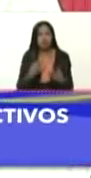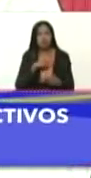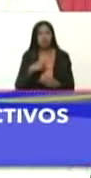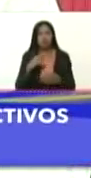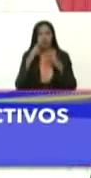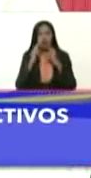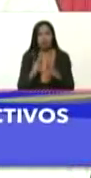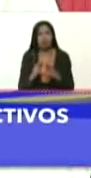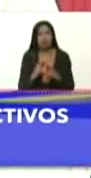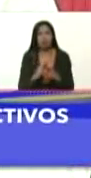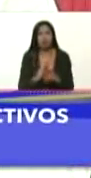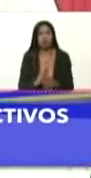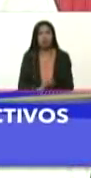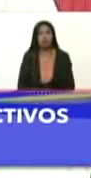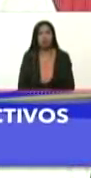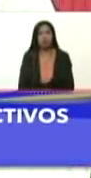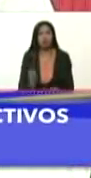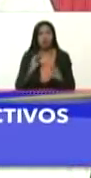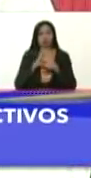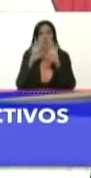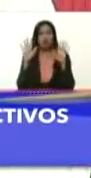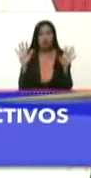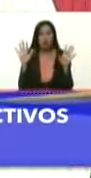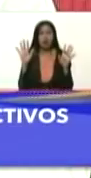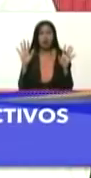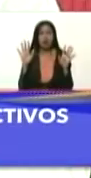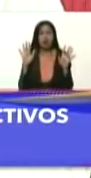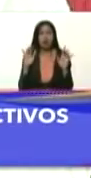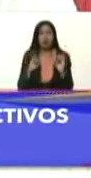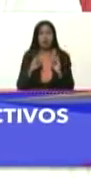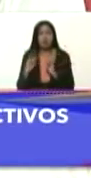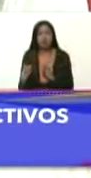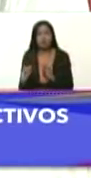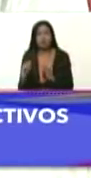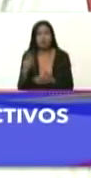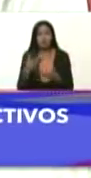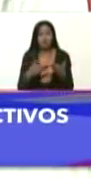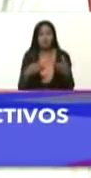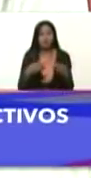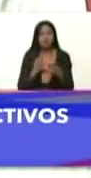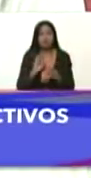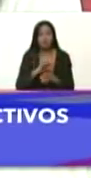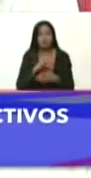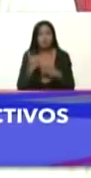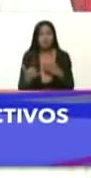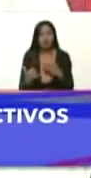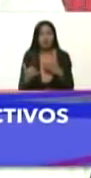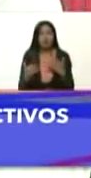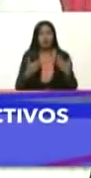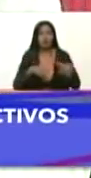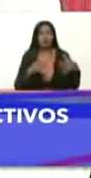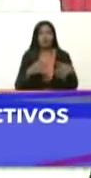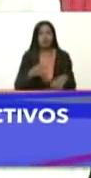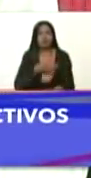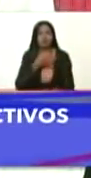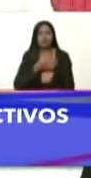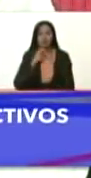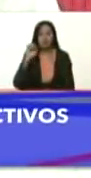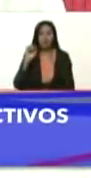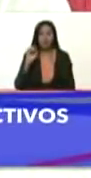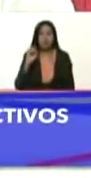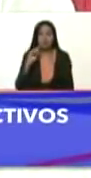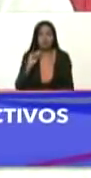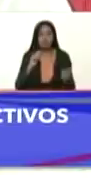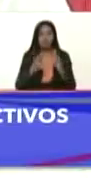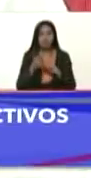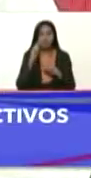resultado, por supuesto, esta etapa del Plan Guayana Socialista, la versión del